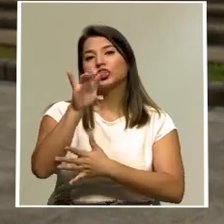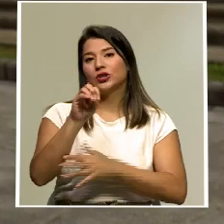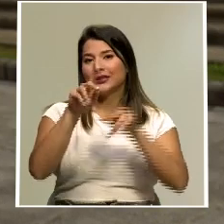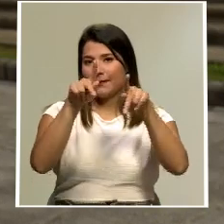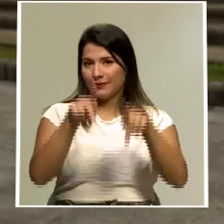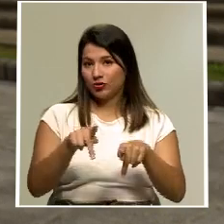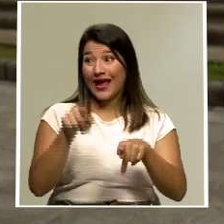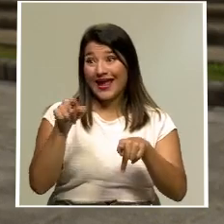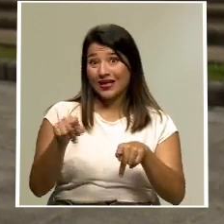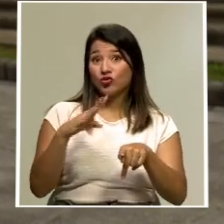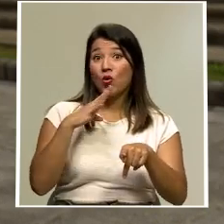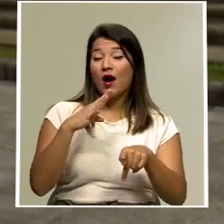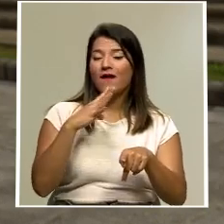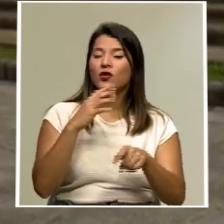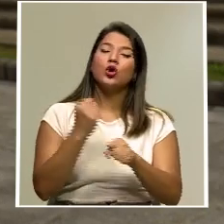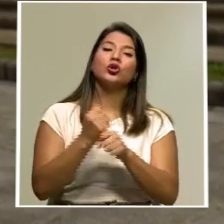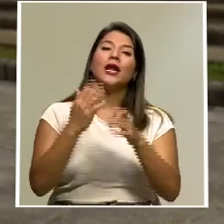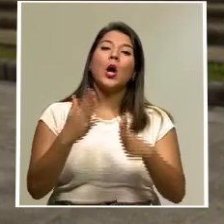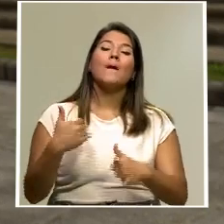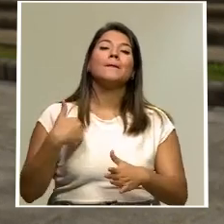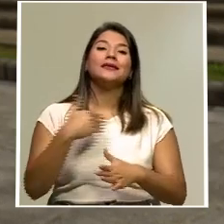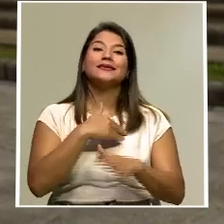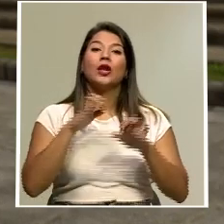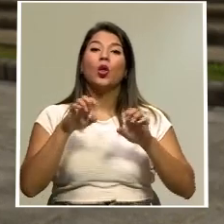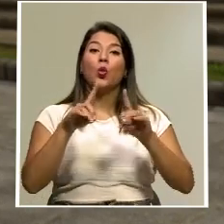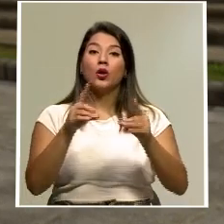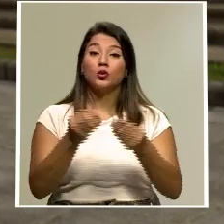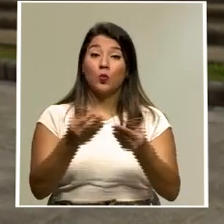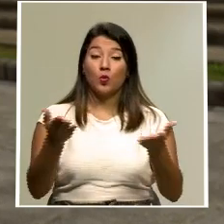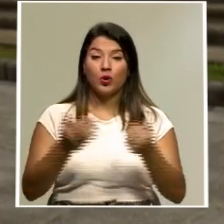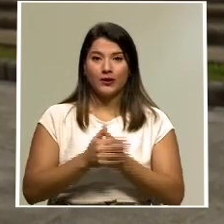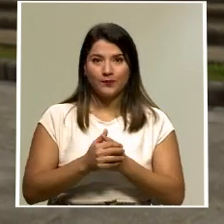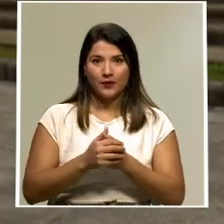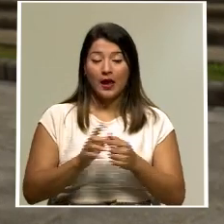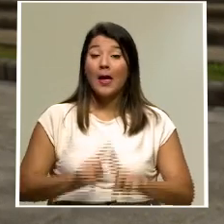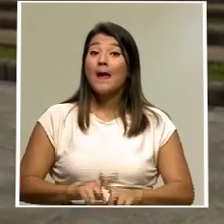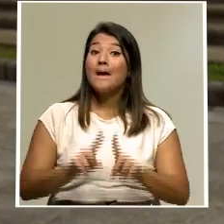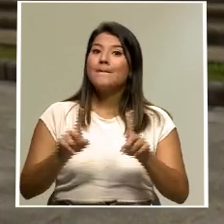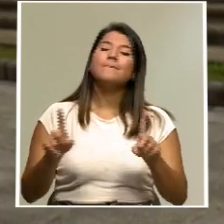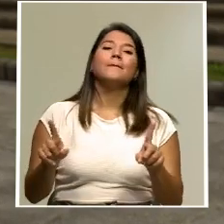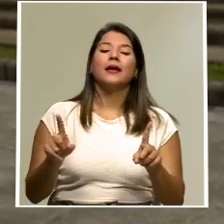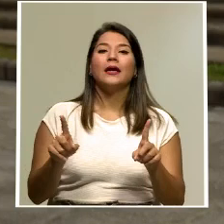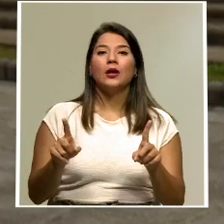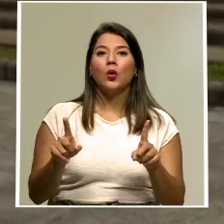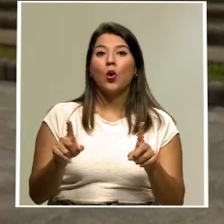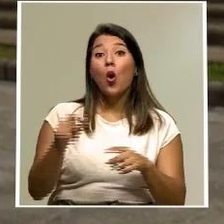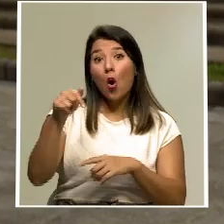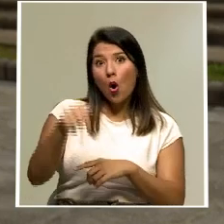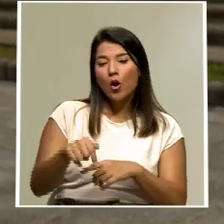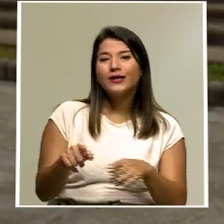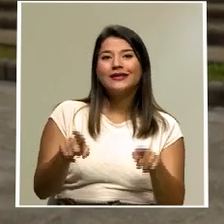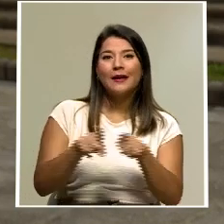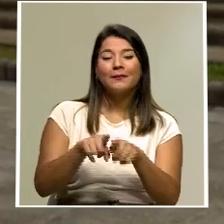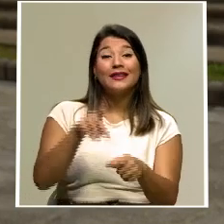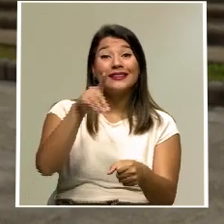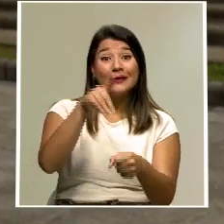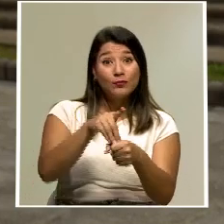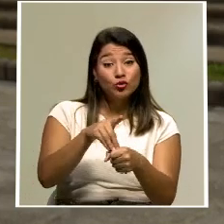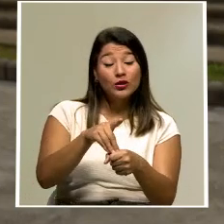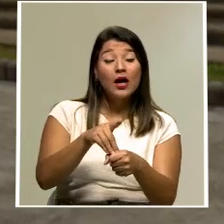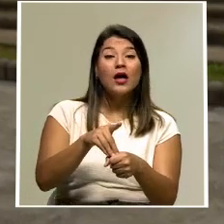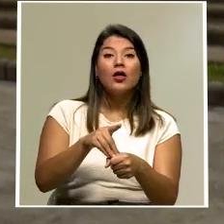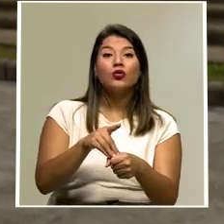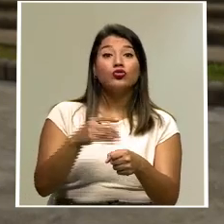el personero del Ministerio de Educación Pública. Pero bueno, más allá también del tema de educación, hoy los diputados y